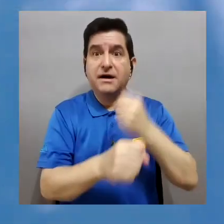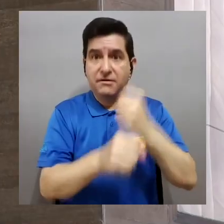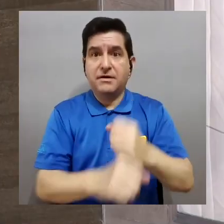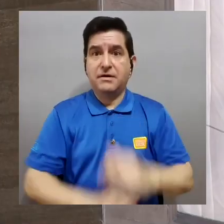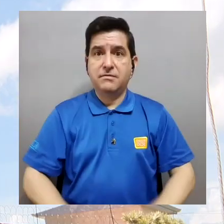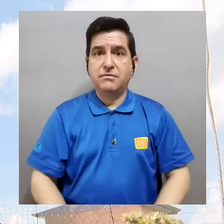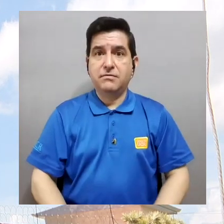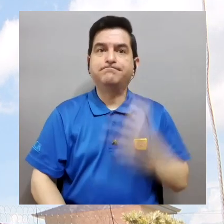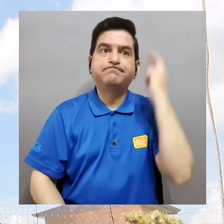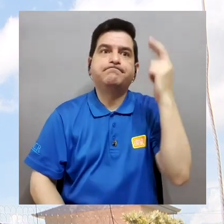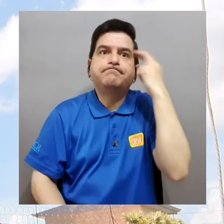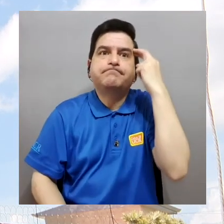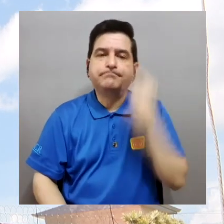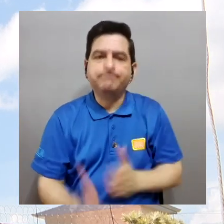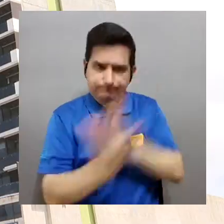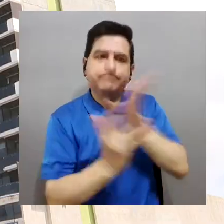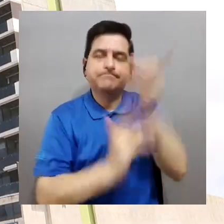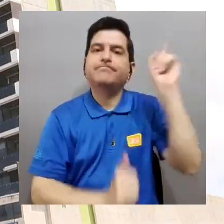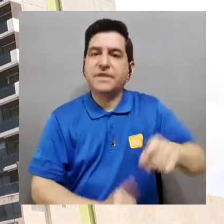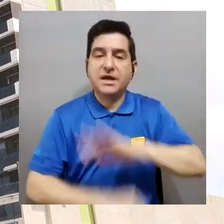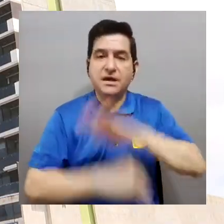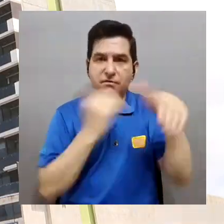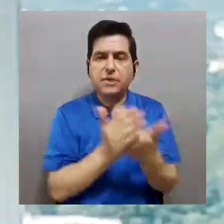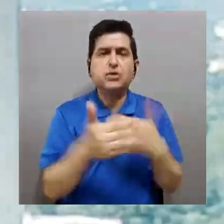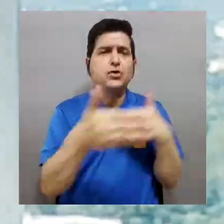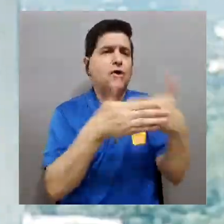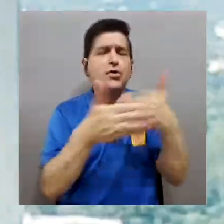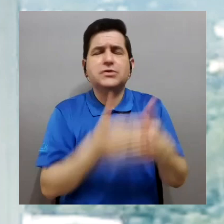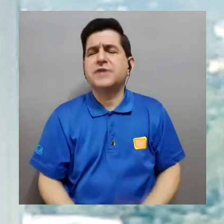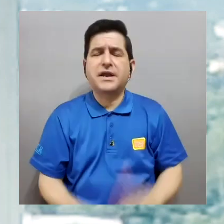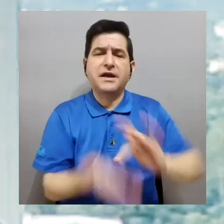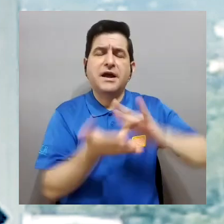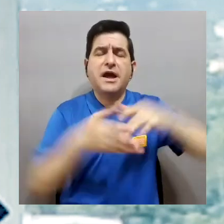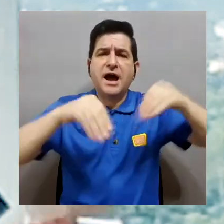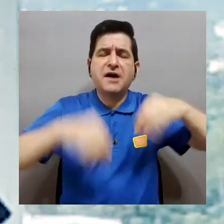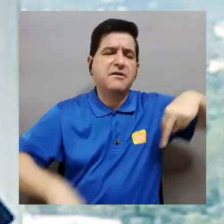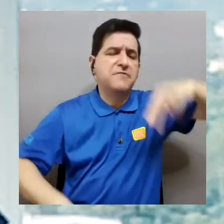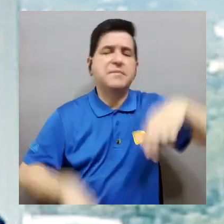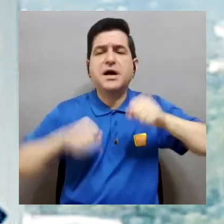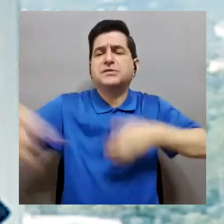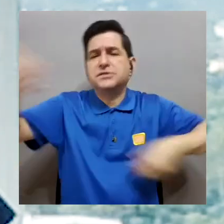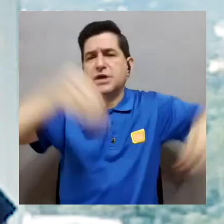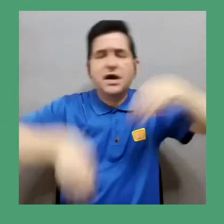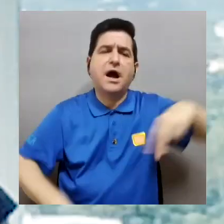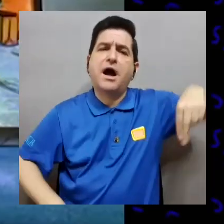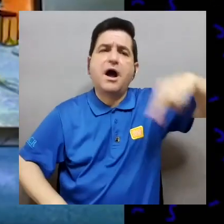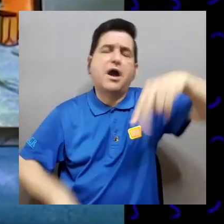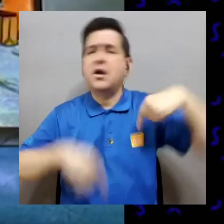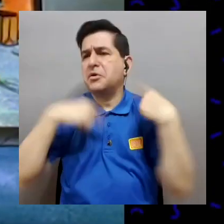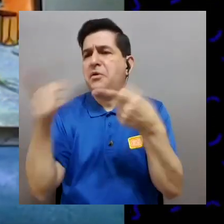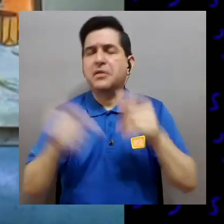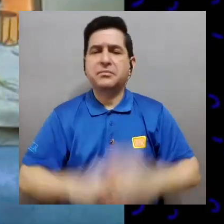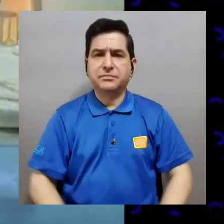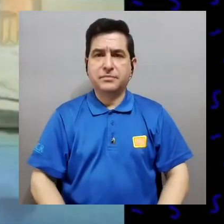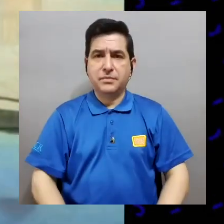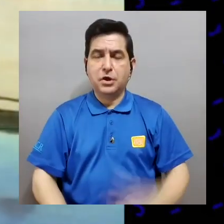su trabajo, y por lo tanto se le debe dar acceso a ello. Todo lo tengo cerca, puedo ir a la farmacia caminando, al súper caminando,